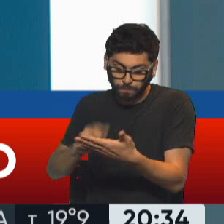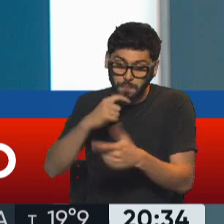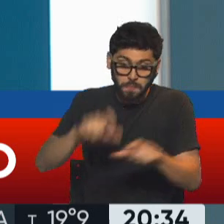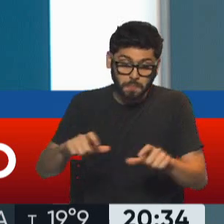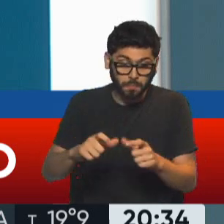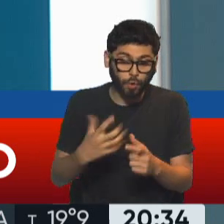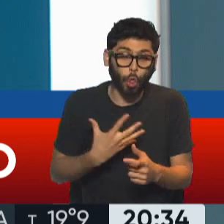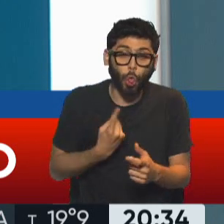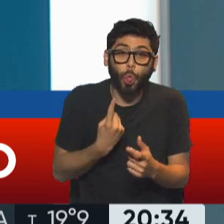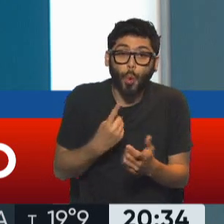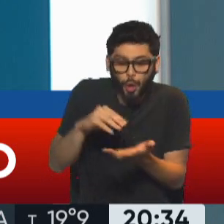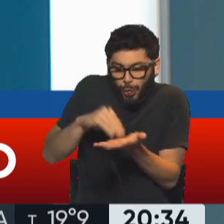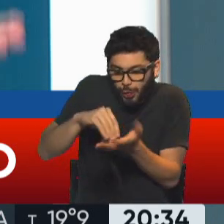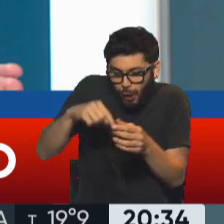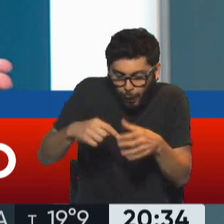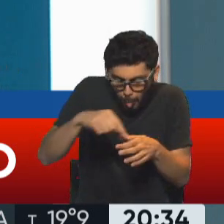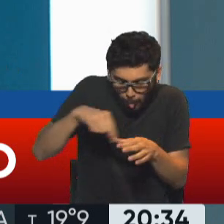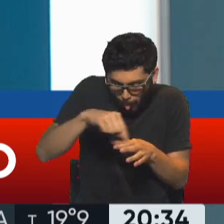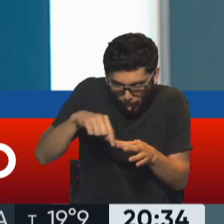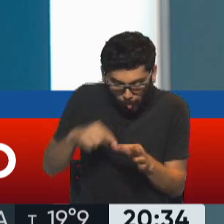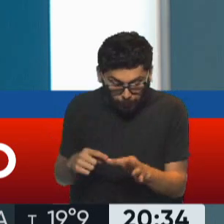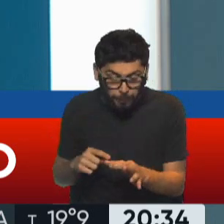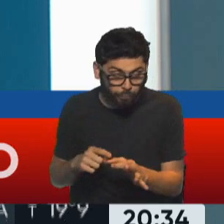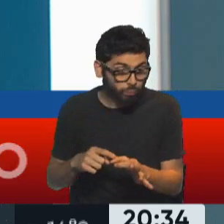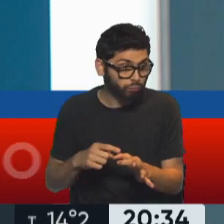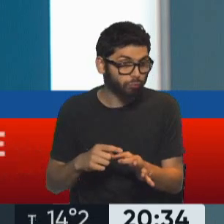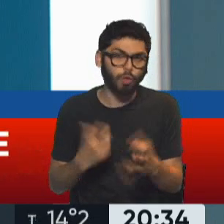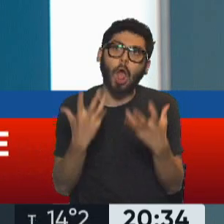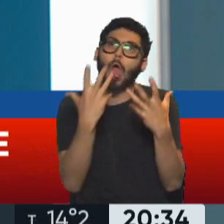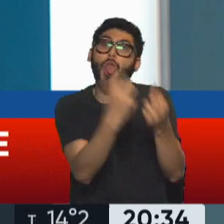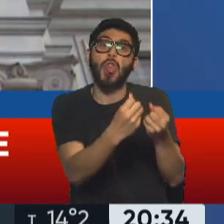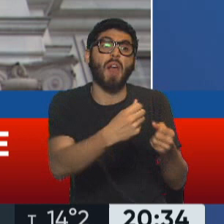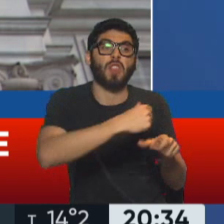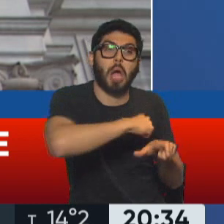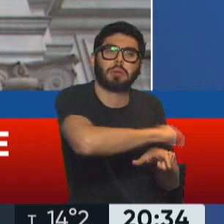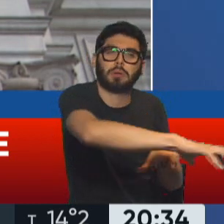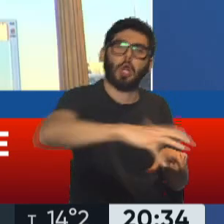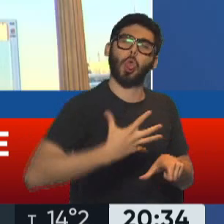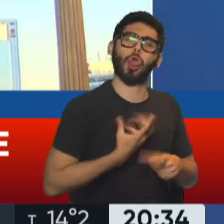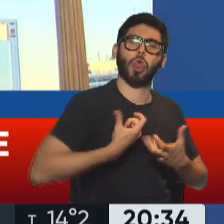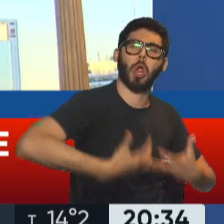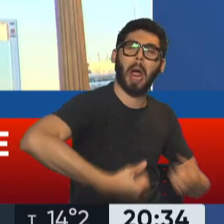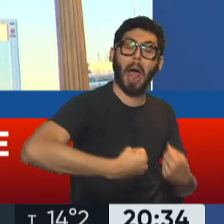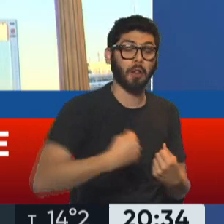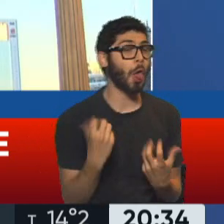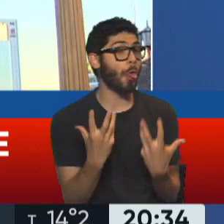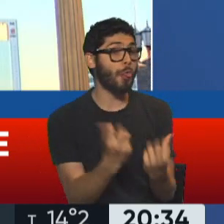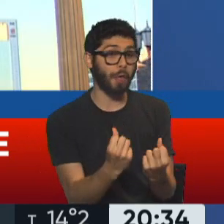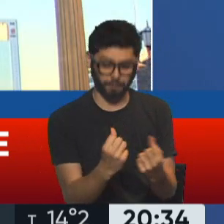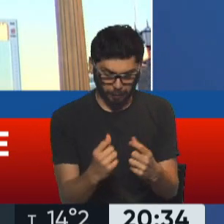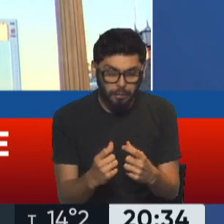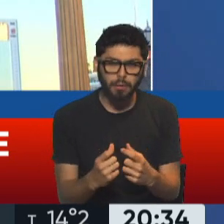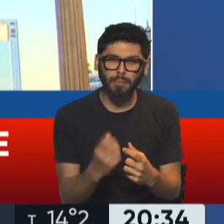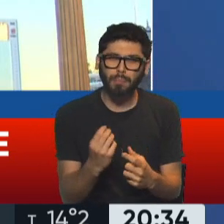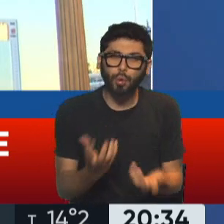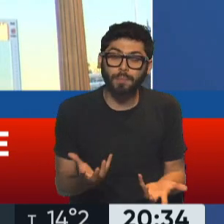maceta, defienden a grandes terratenientes sin conocimiento Bueno, de pero ahí causa? me parece que hay que dar la batalla discursiva. Esto que yo te digo, bueno,